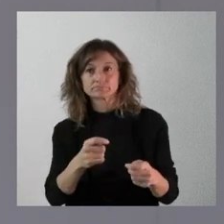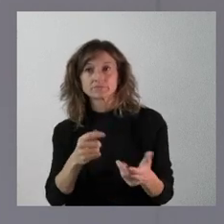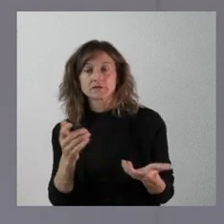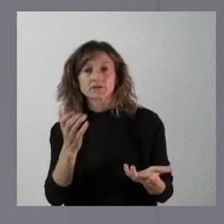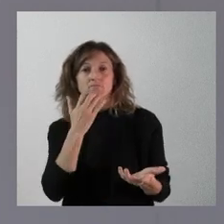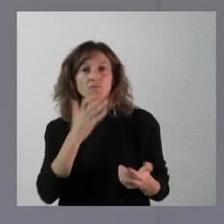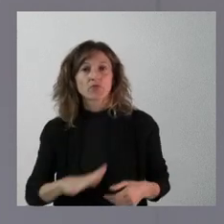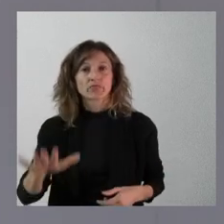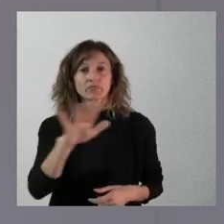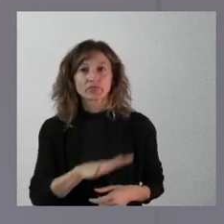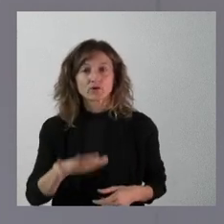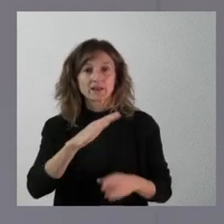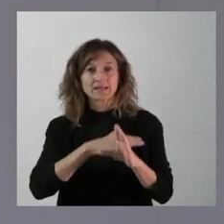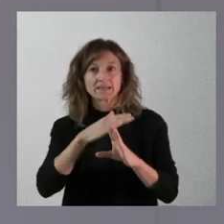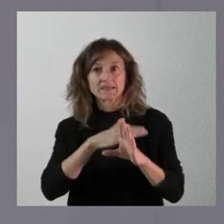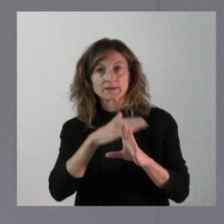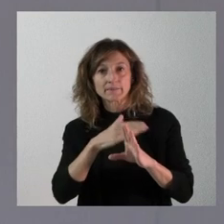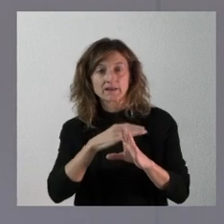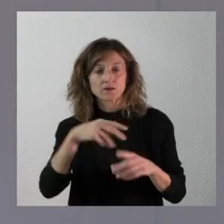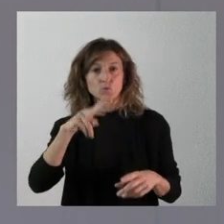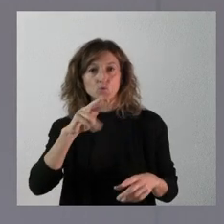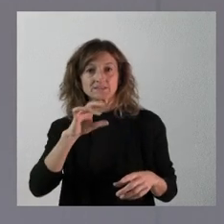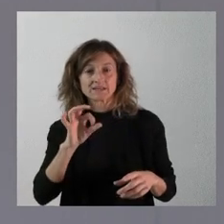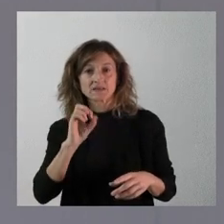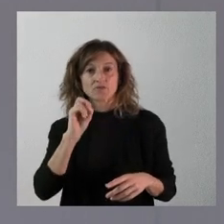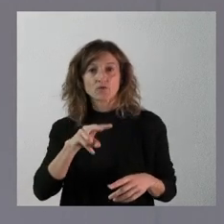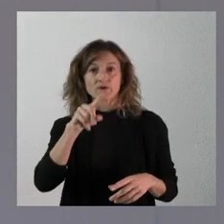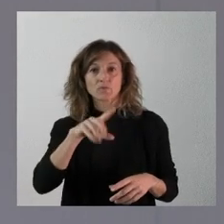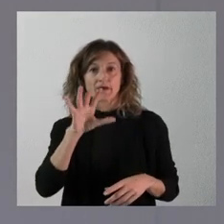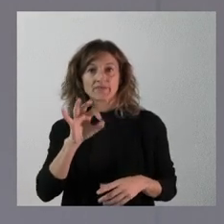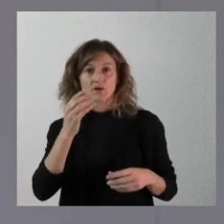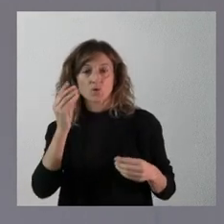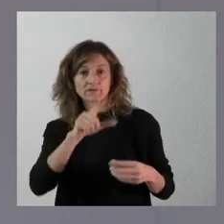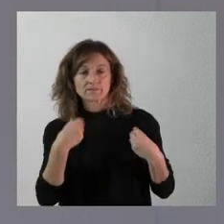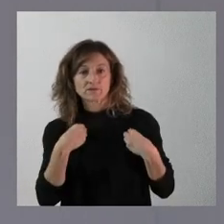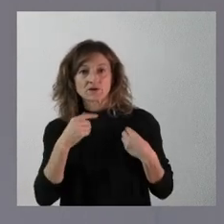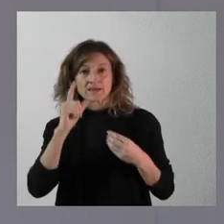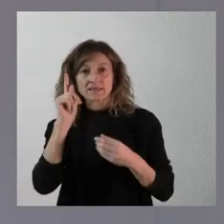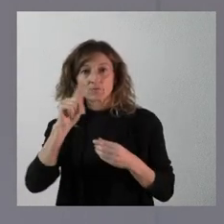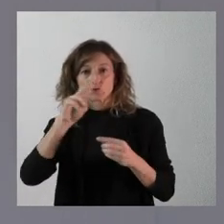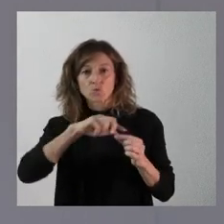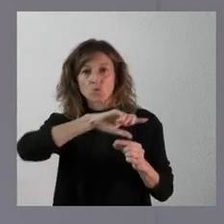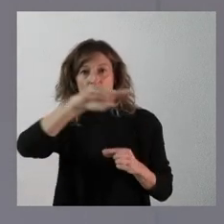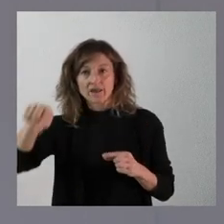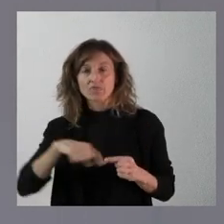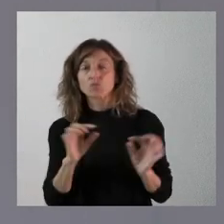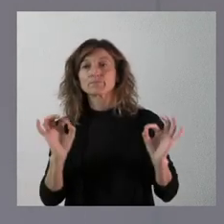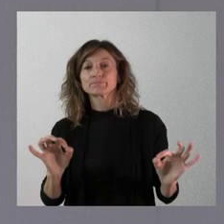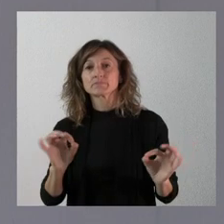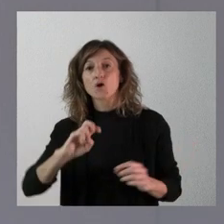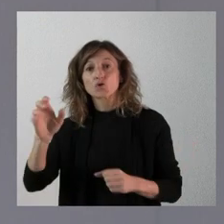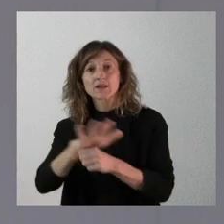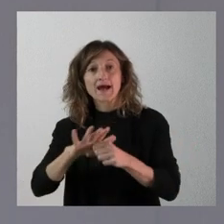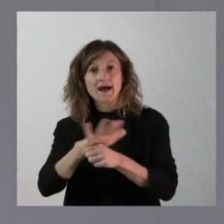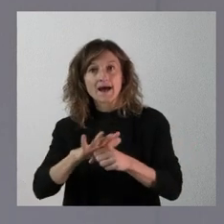tales aquellas zonas a nivel nutres que tienen menos de 12,5 habitantes por kilómetro cuadrado Pero tenemos otras áreas